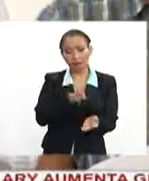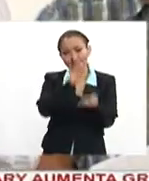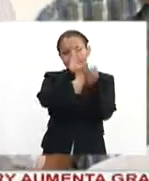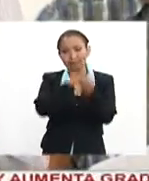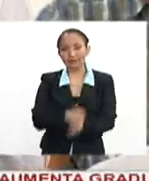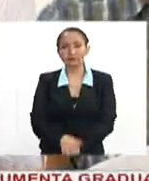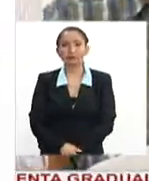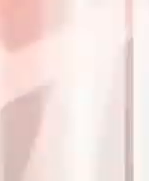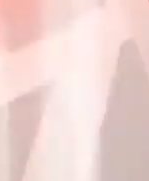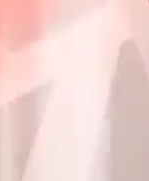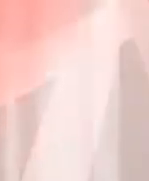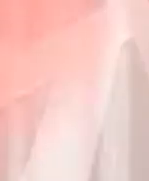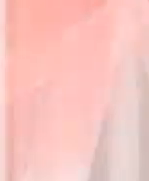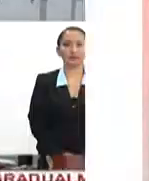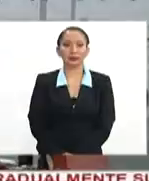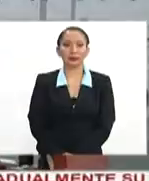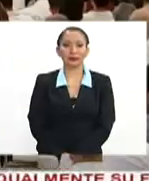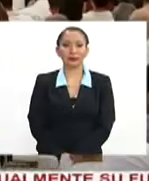enfrentar.